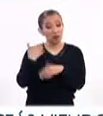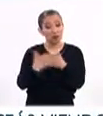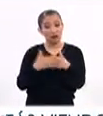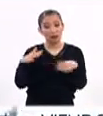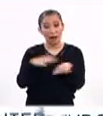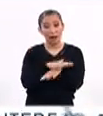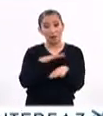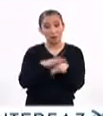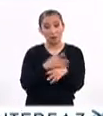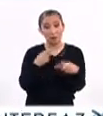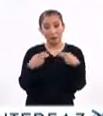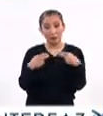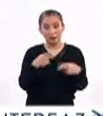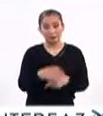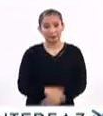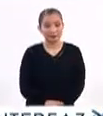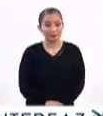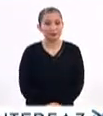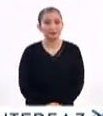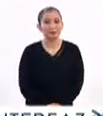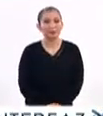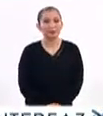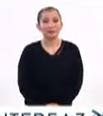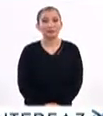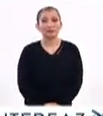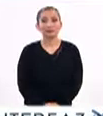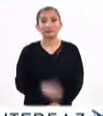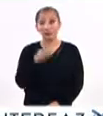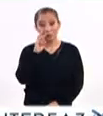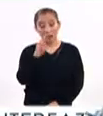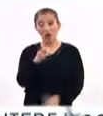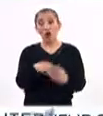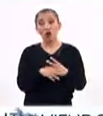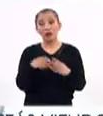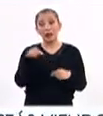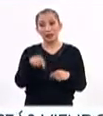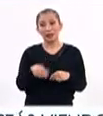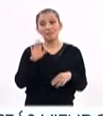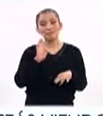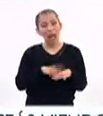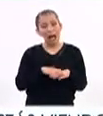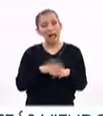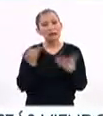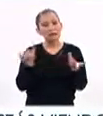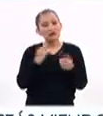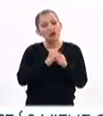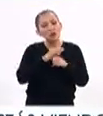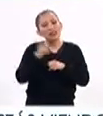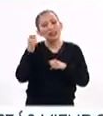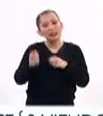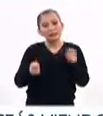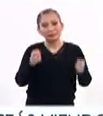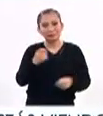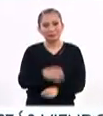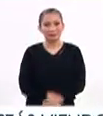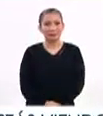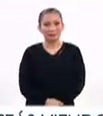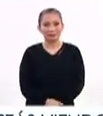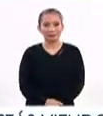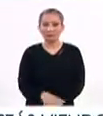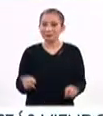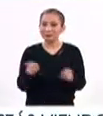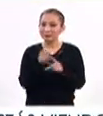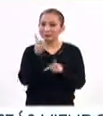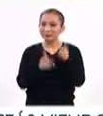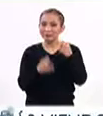próxima reforma que se está planteando al artículo 3. Así es, vienen cosas aún por ver, por supuesto aquí les mantendremos muy informados al respecto. Vamos a hacer